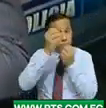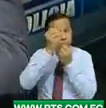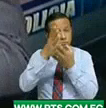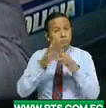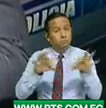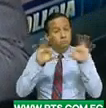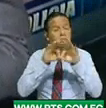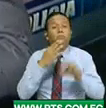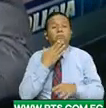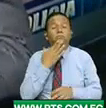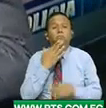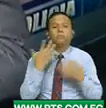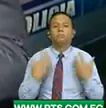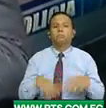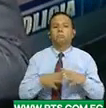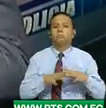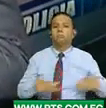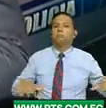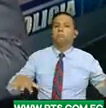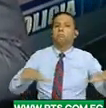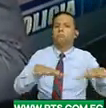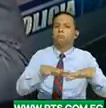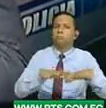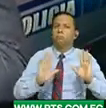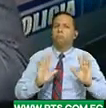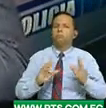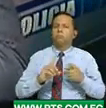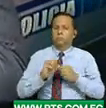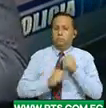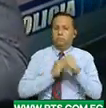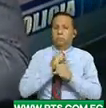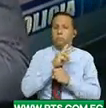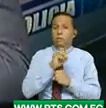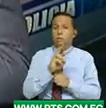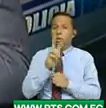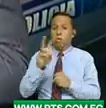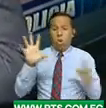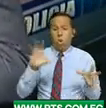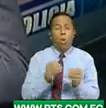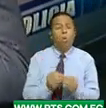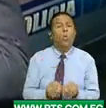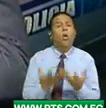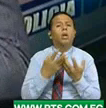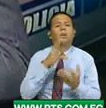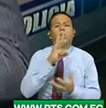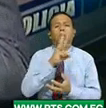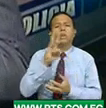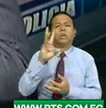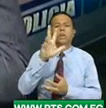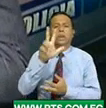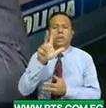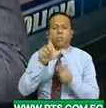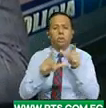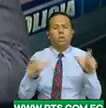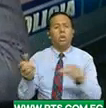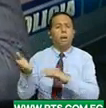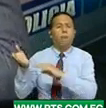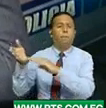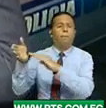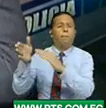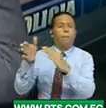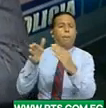que ya son solo en la zona 8, en lo que va de este 2022, 663 personas fallecidas de